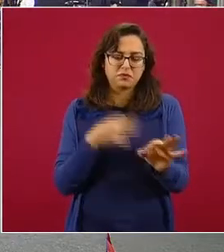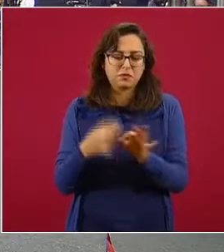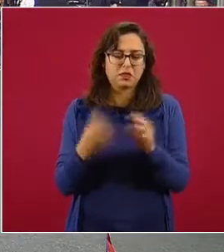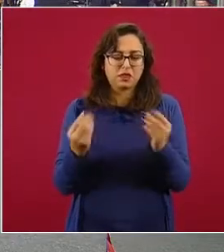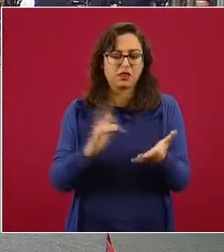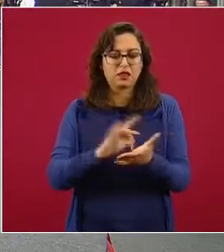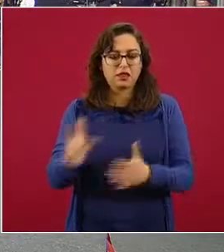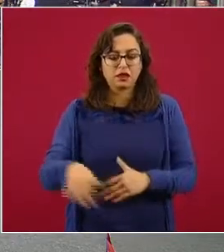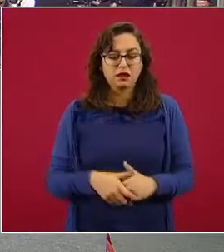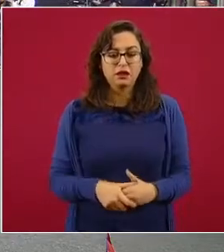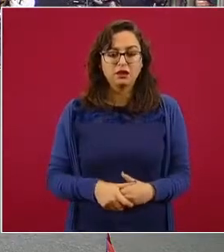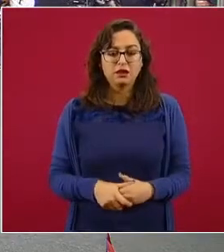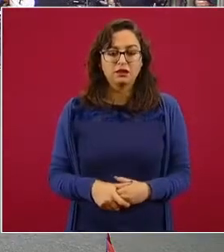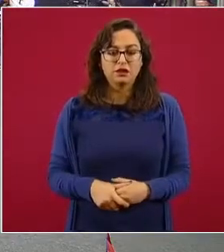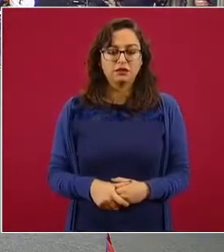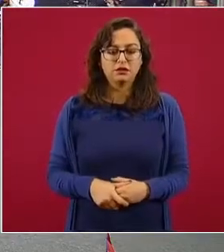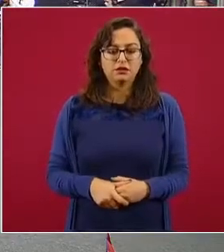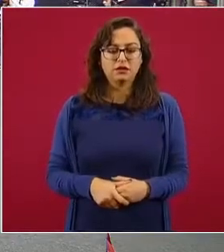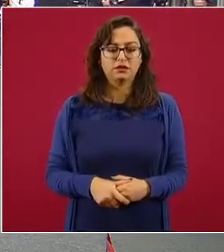Muy bien.